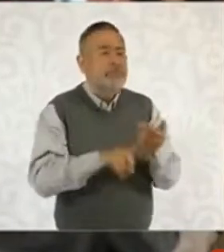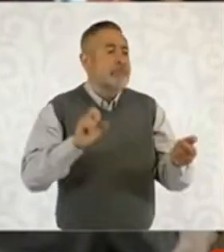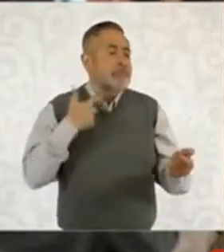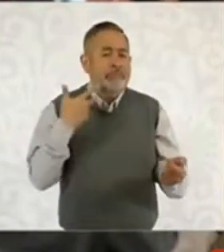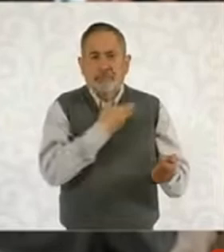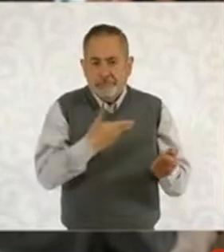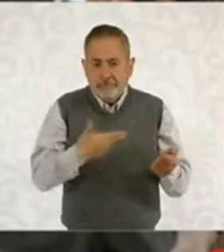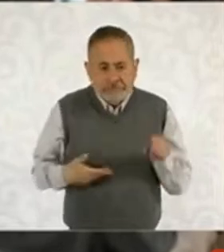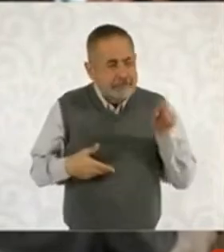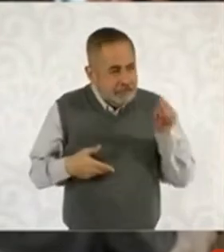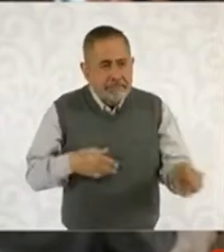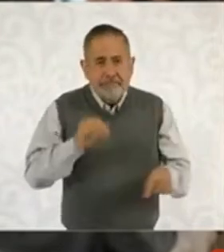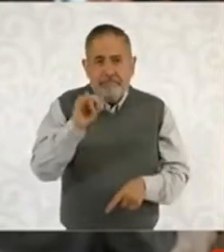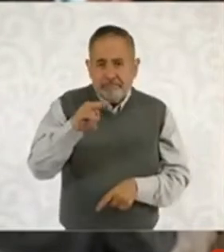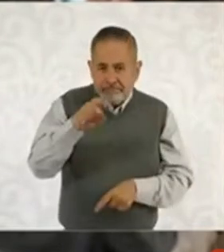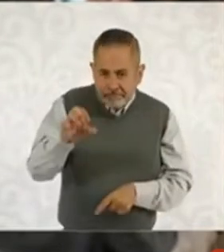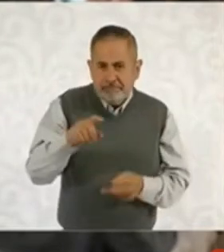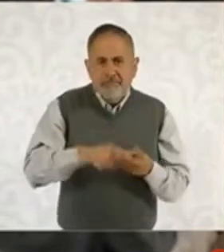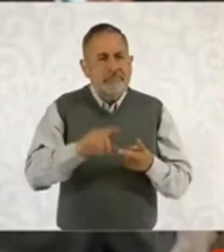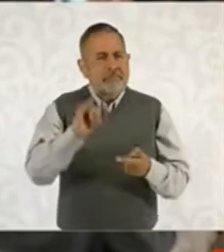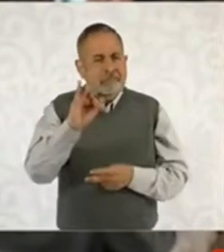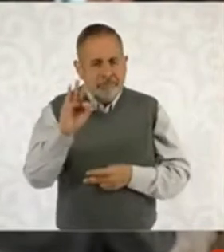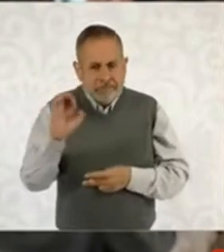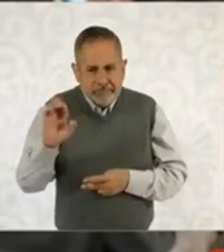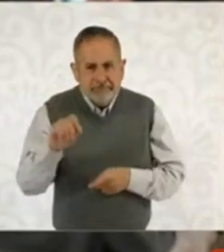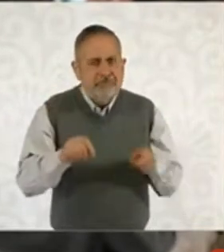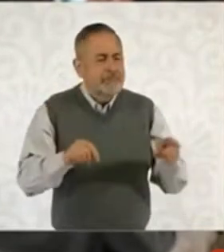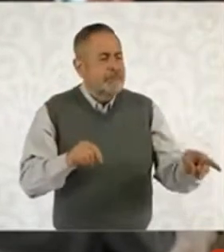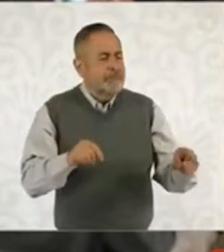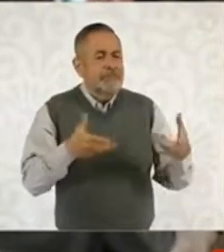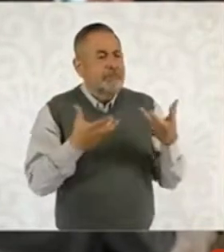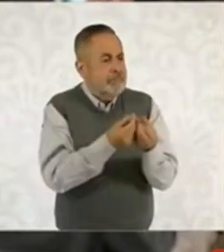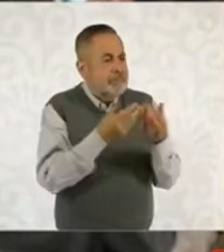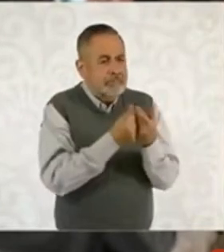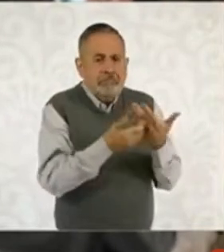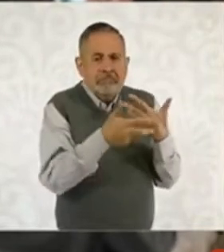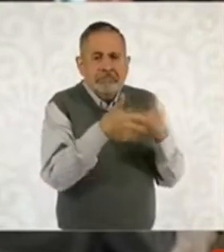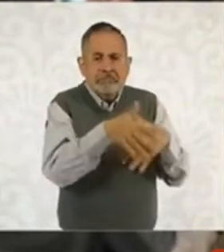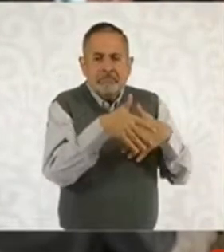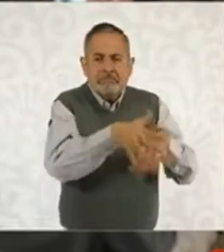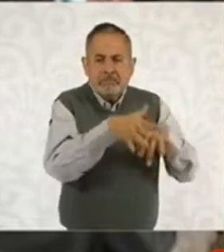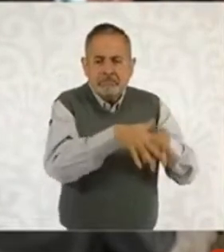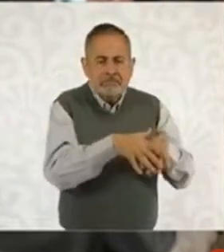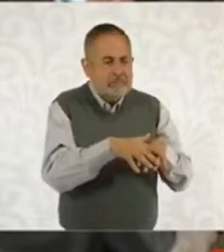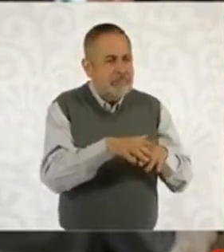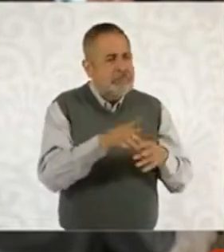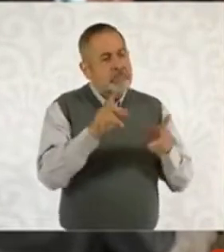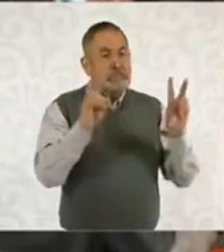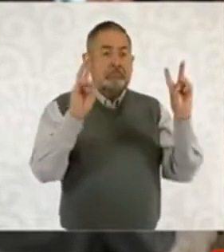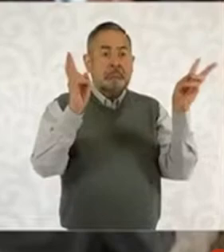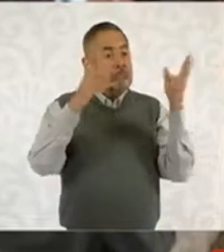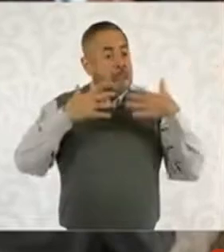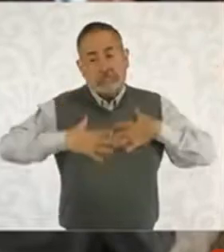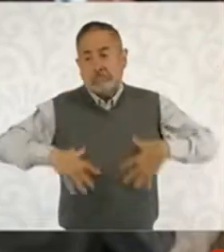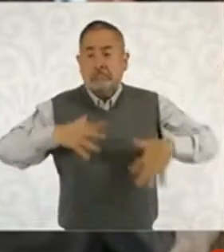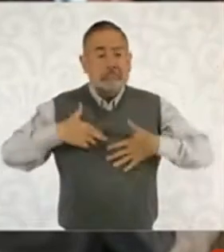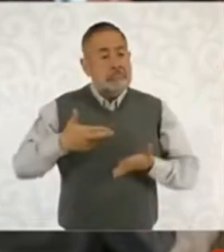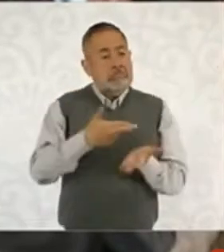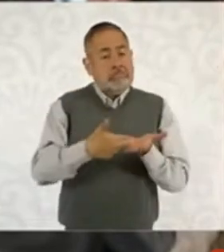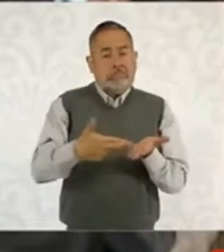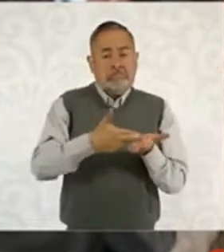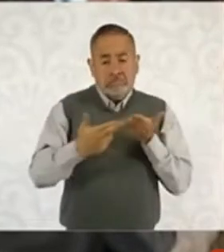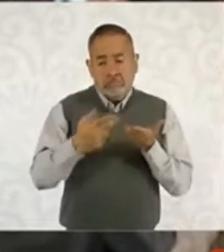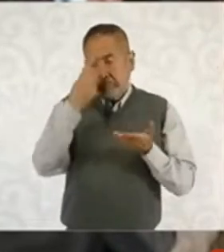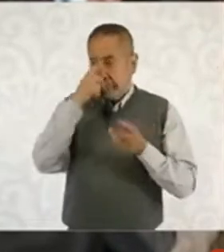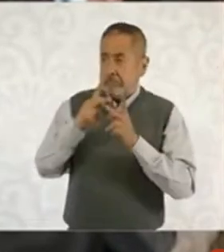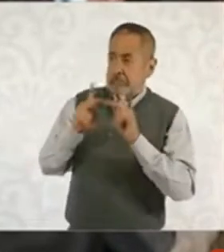expresidentes del INE y del IFE, pues participaron en las marchas, estas mareas rosas, ¿no? Que después